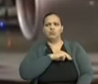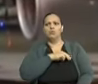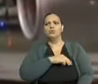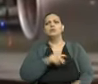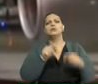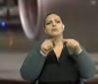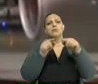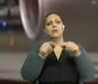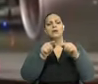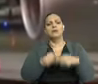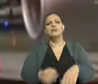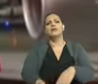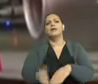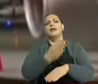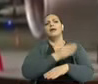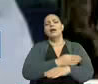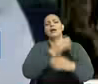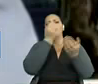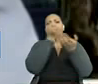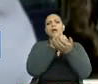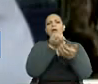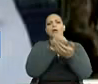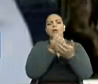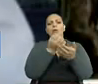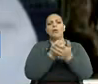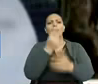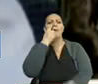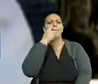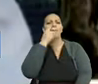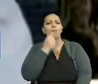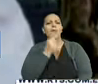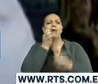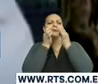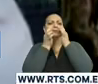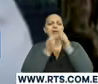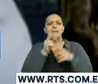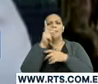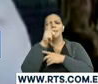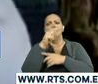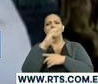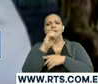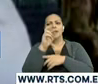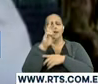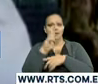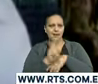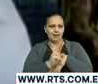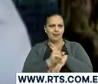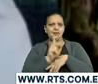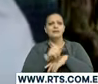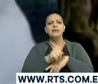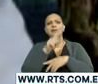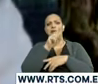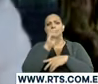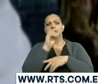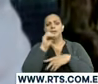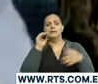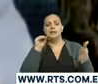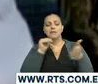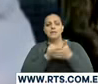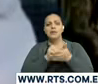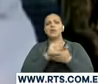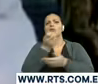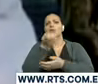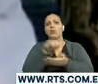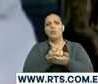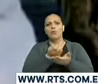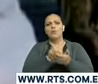Salud al frente con Lenín Mantilla. Si hubo un sobreprecio, yo soy el más interesado en conocerlo y total apertura para que